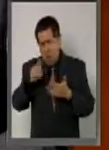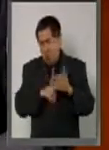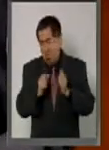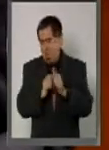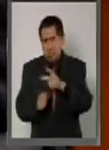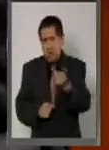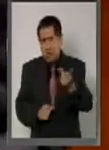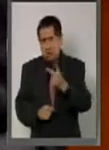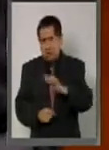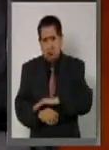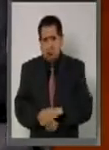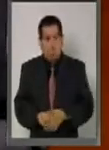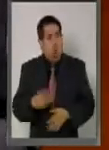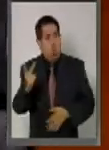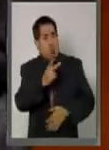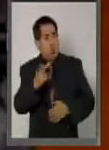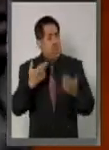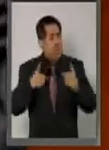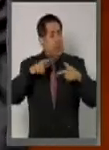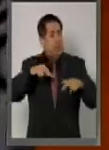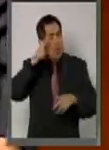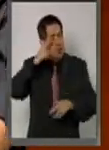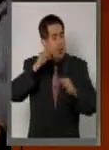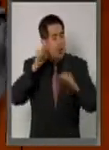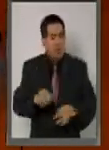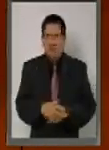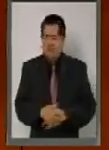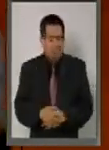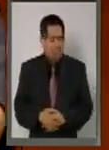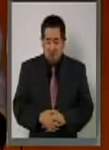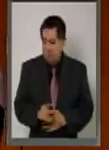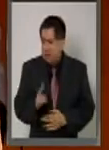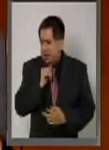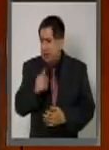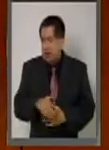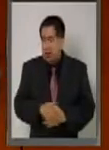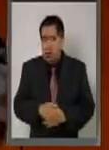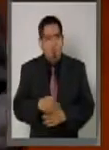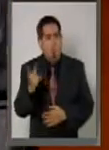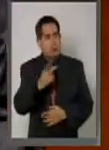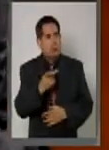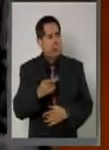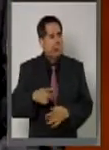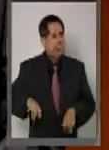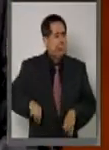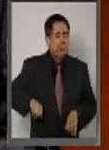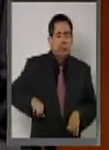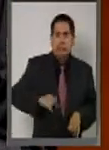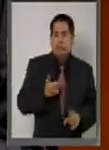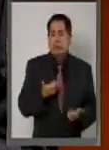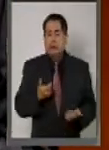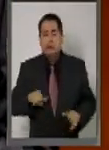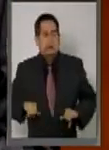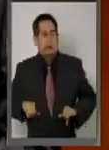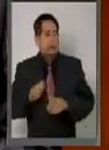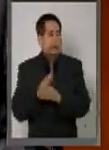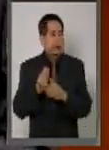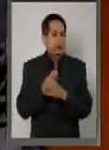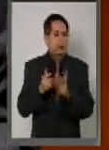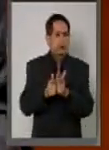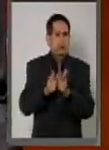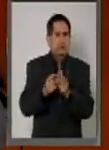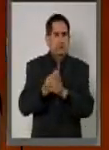Ustedes no han representado a México. Ustedes han representado intereses económicos.